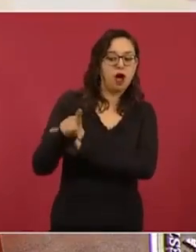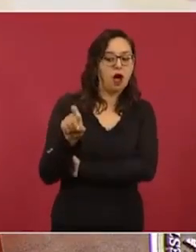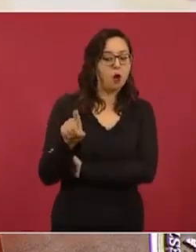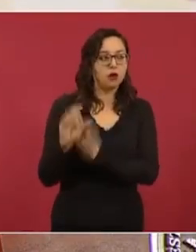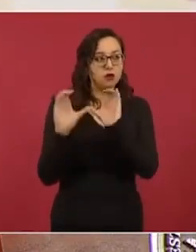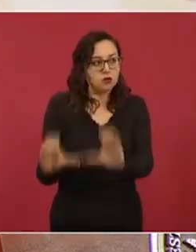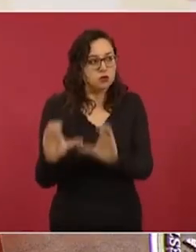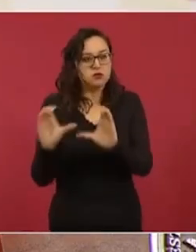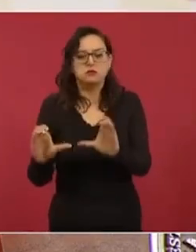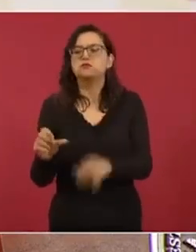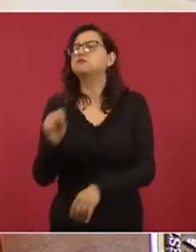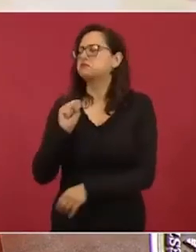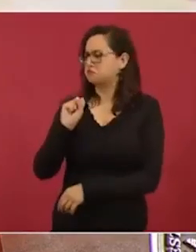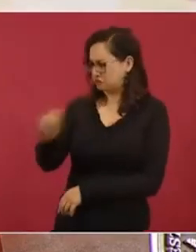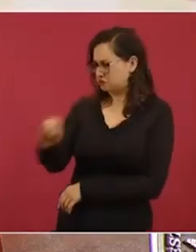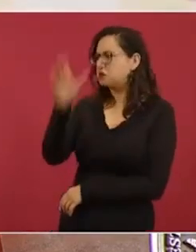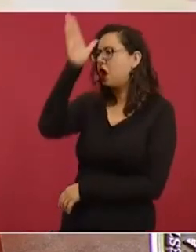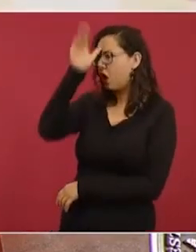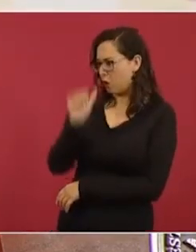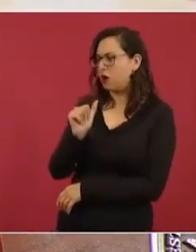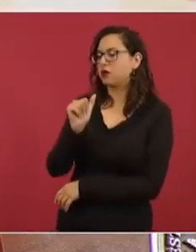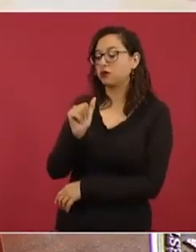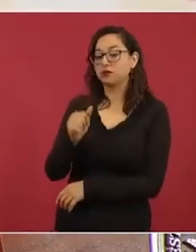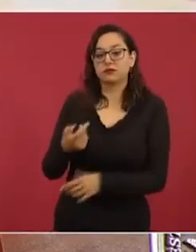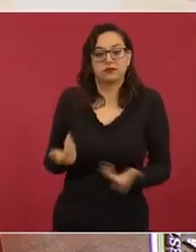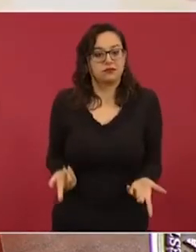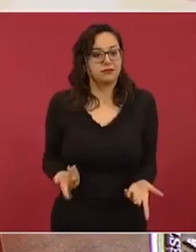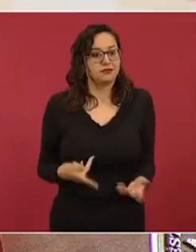Pero ya tenemos la anuencia.